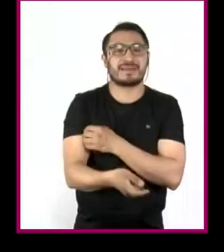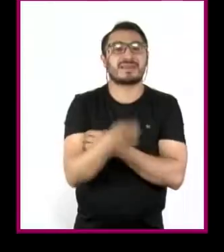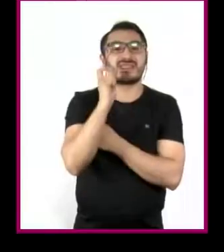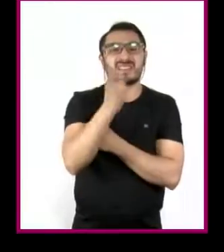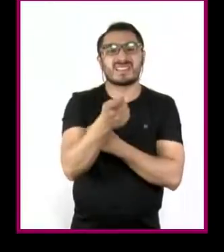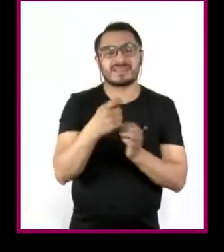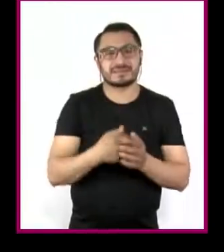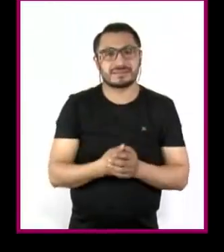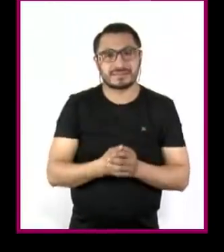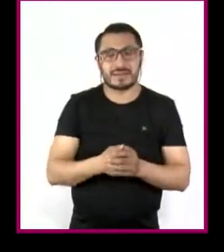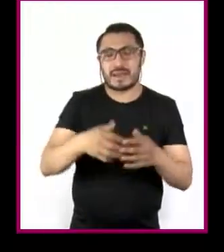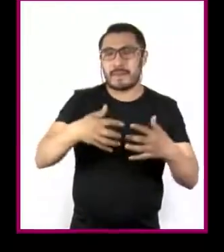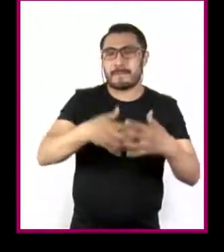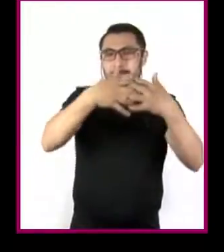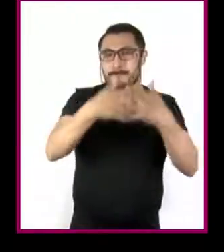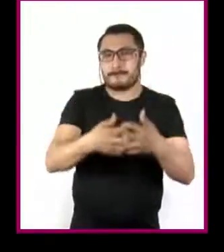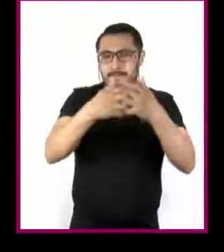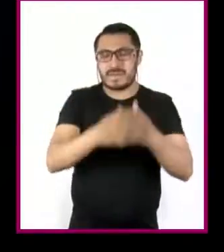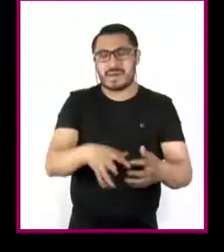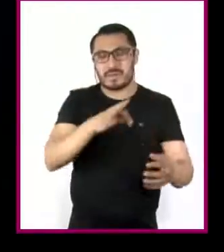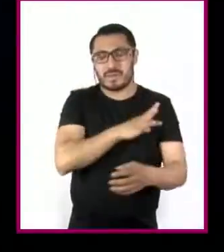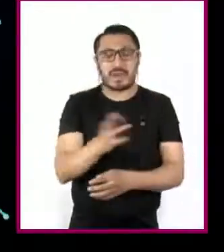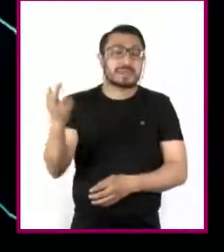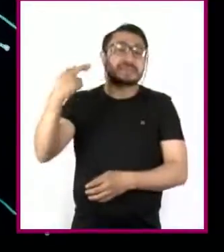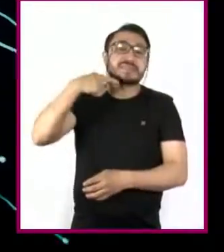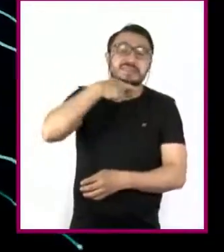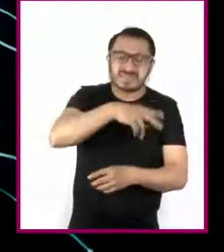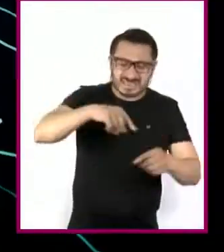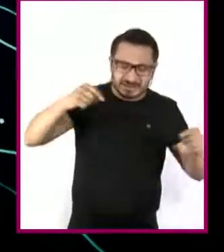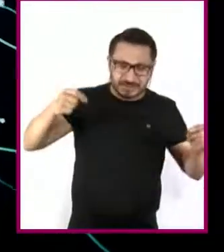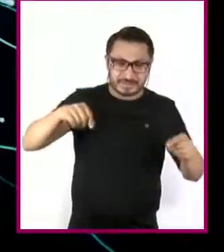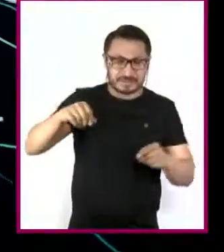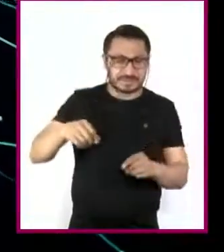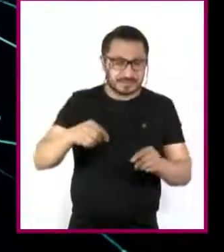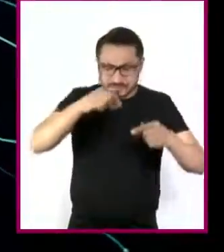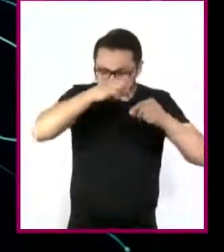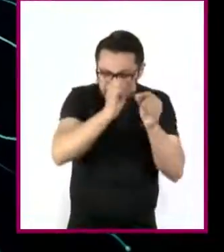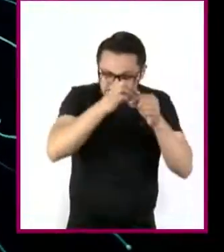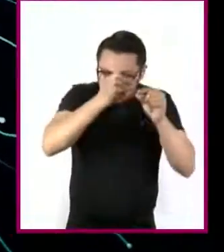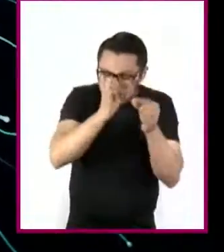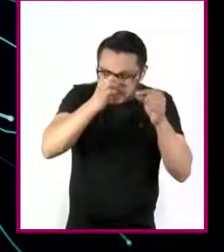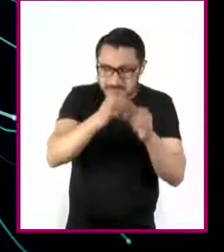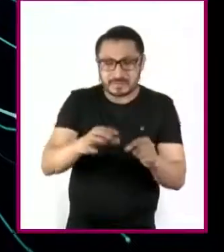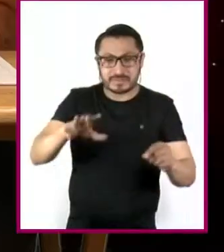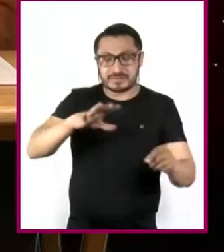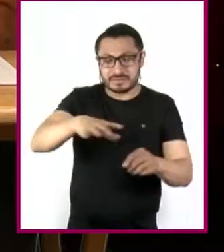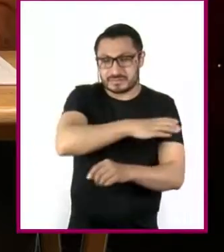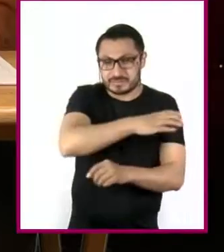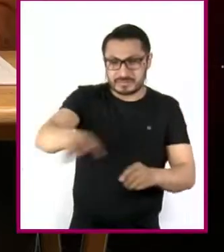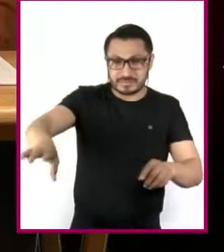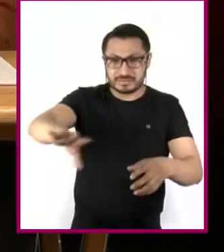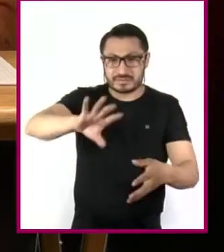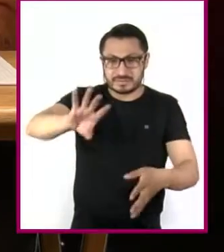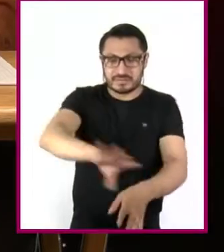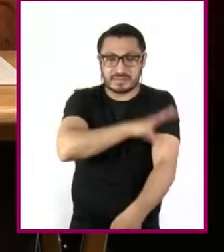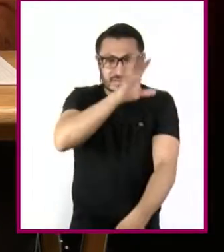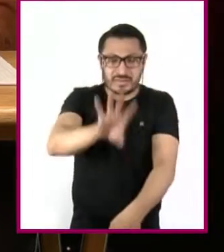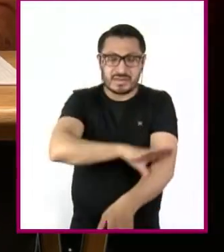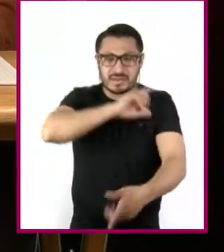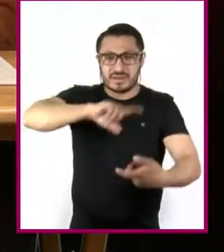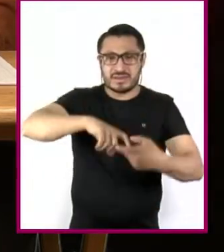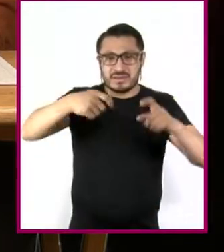tándem es una máquina capaz de acelerar a la partícula de interés con un campo electromagnético para que